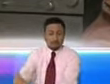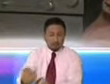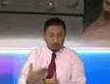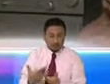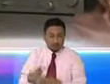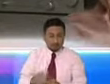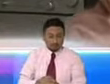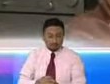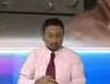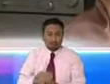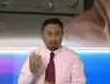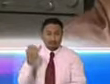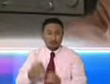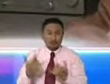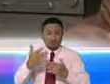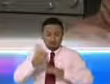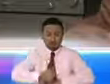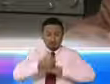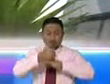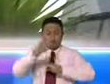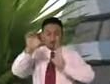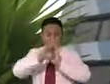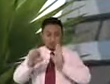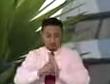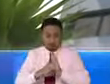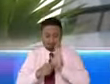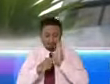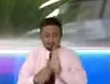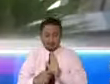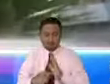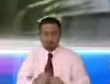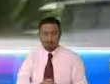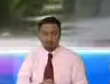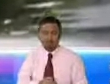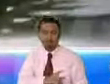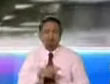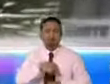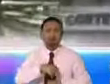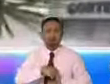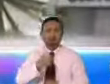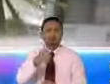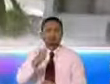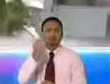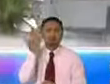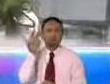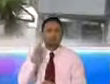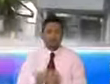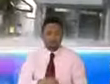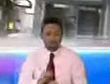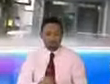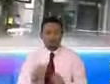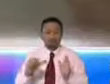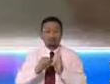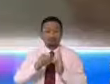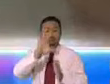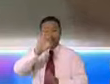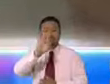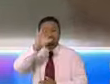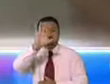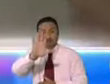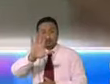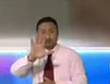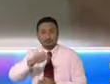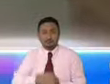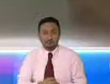dictamen por parte de la Corte Constitucional. Aquí también se da un plazo de 10 días conforme el artículo 85 del Reglamento de Sustentación